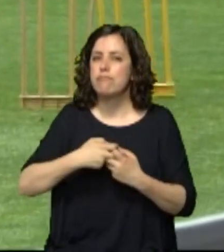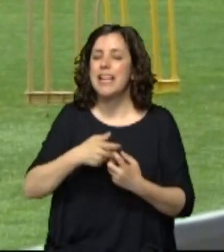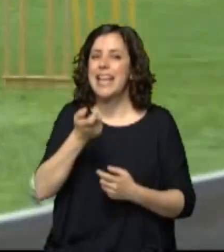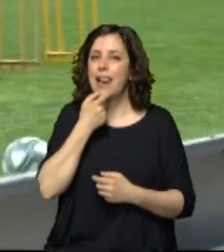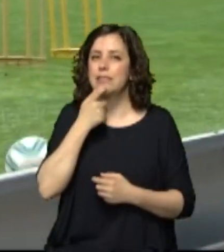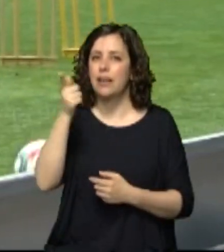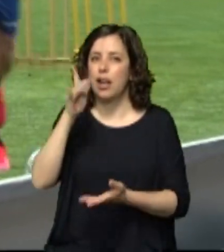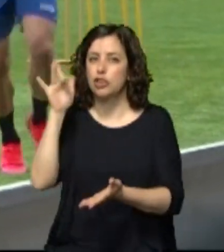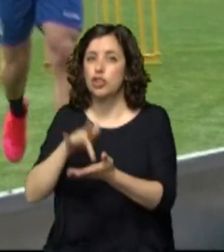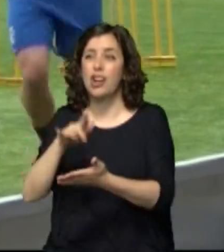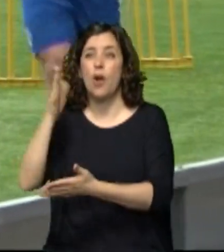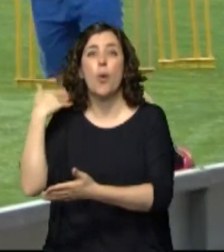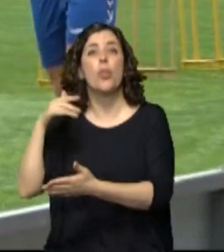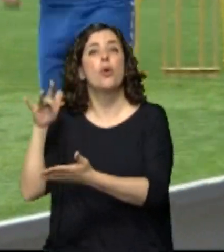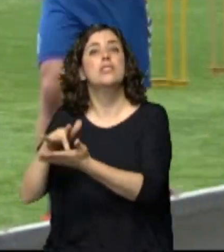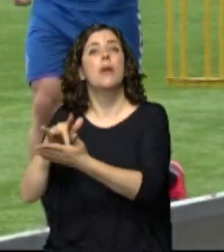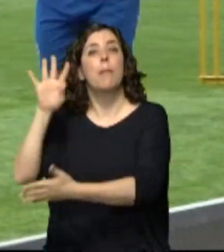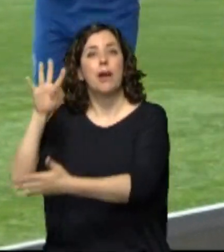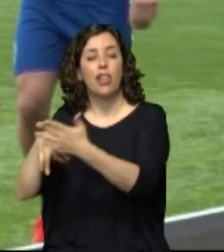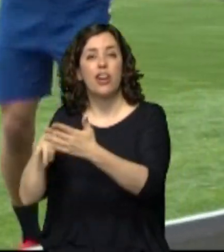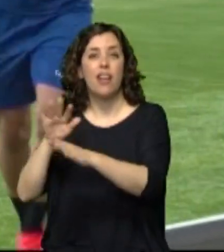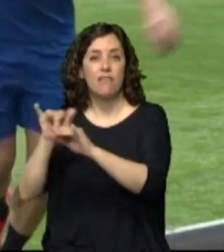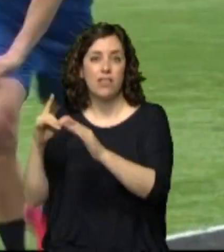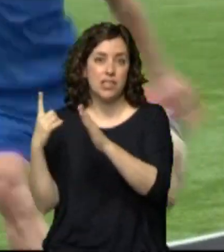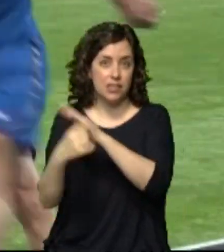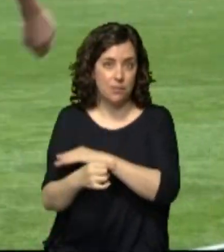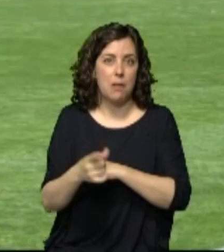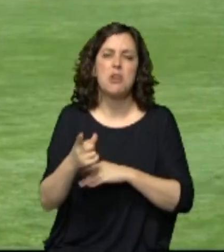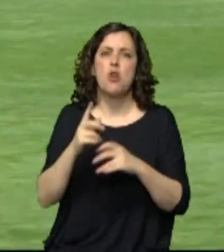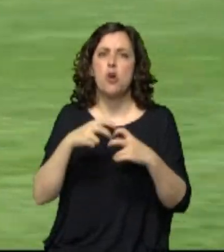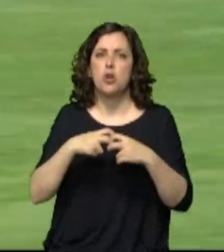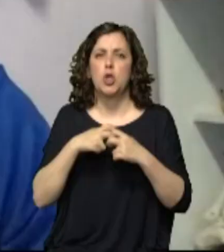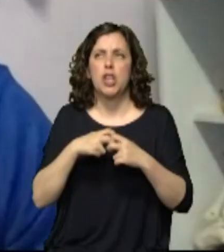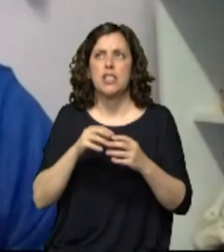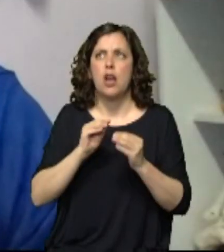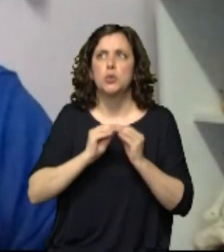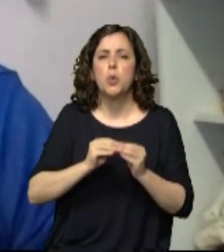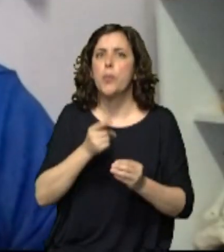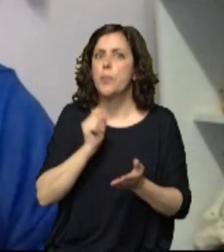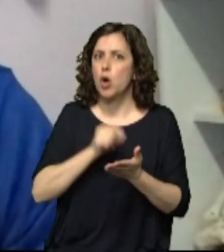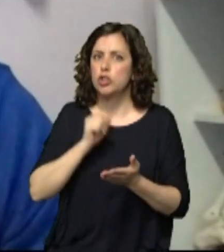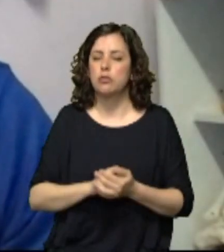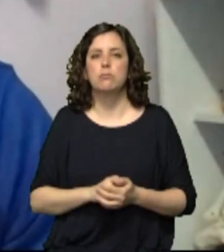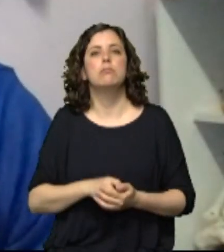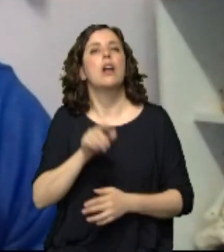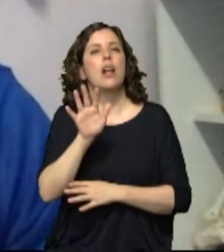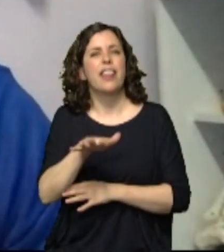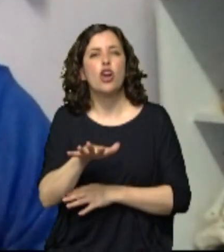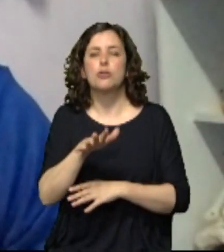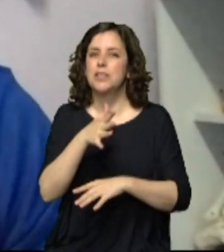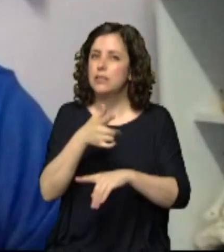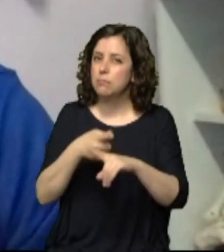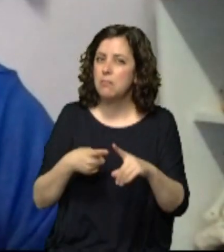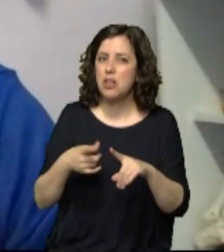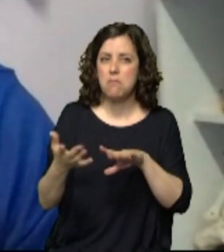el Barça. Una recuperación que, como la de Chimi Ávila, sorprendió por su prontitud. Lo hicimos en 5 meses y medio, con unos riesgos que